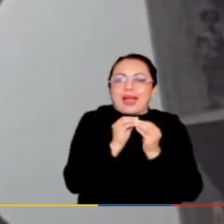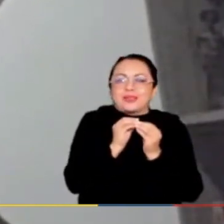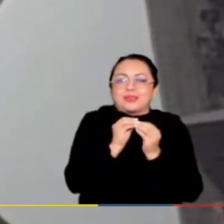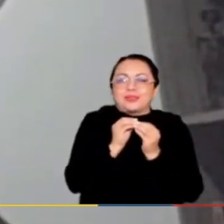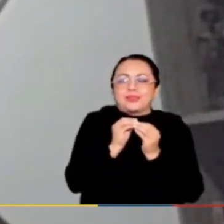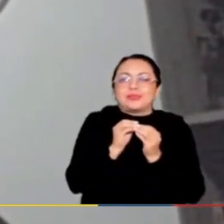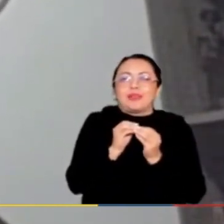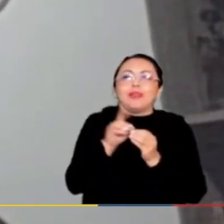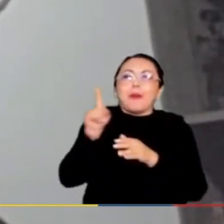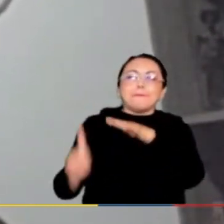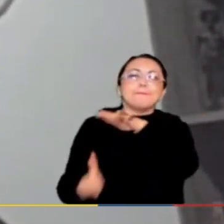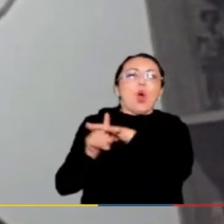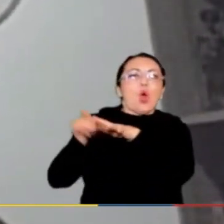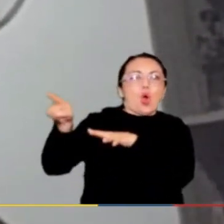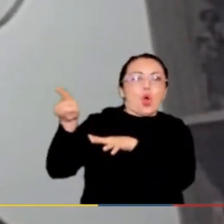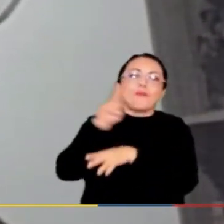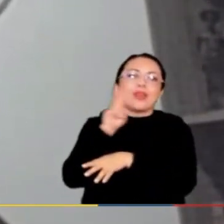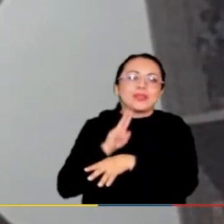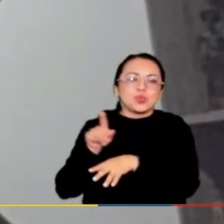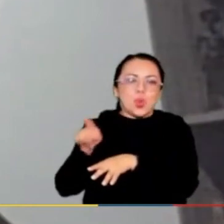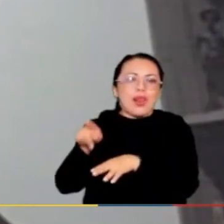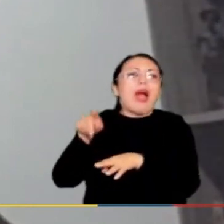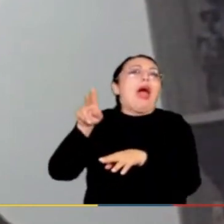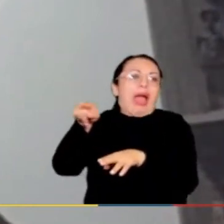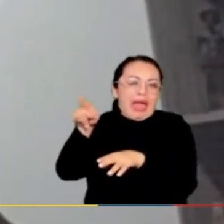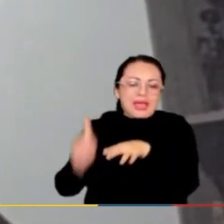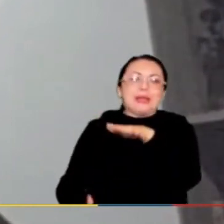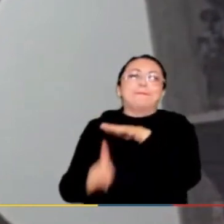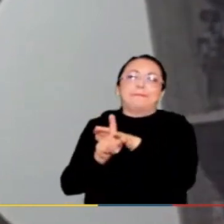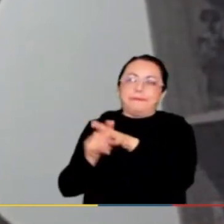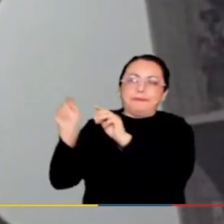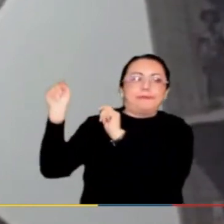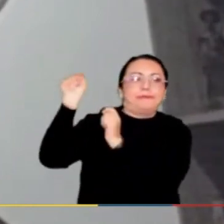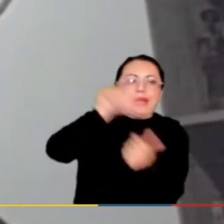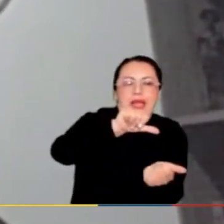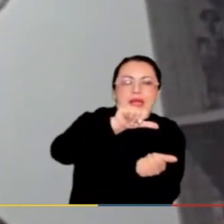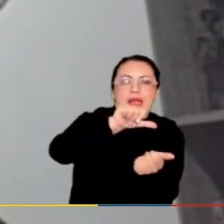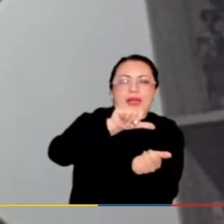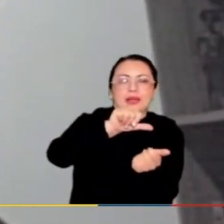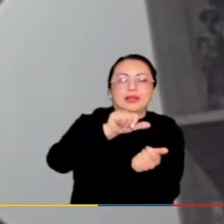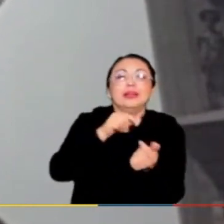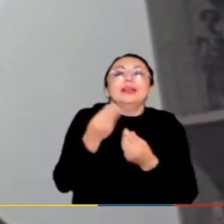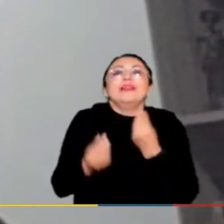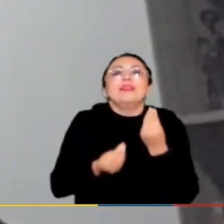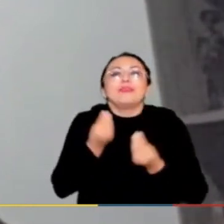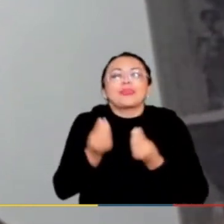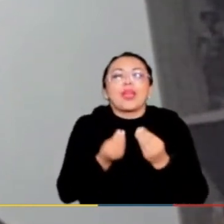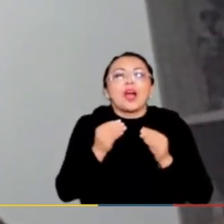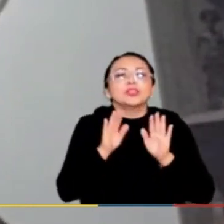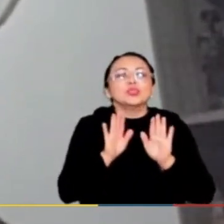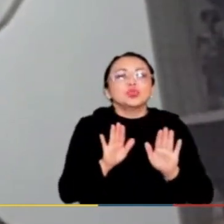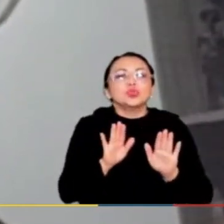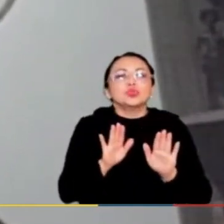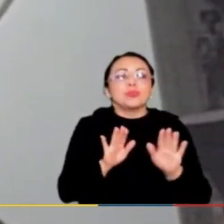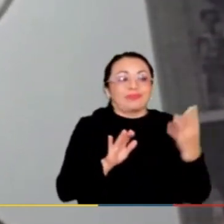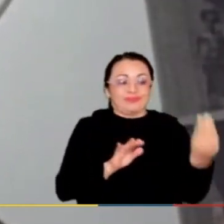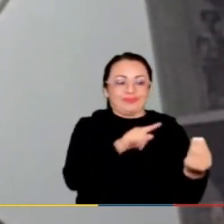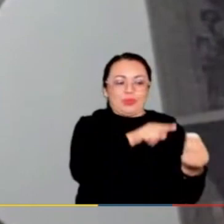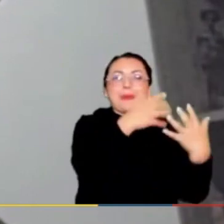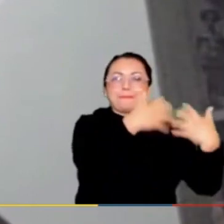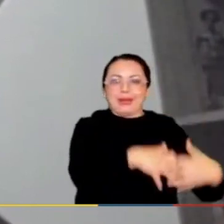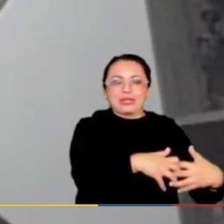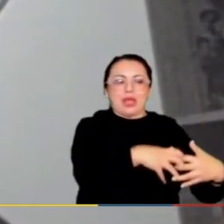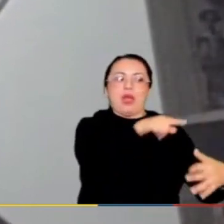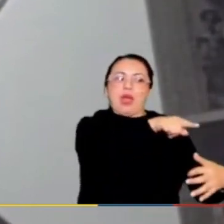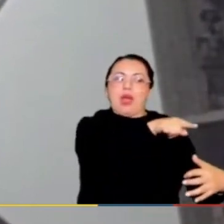al remitente original en condiciones normales, su eventual pérdida ante el mismo es atribuible a Trae Allianz y no al